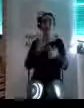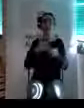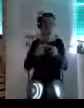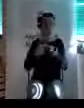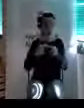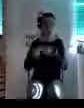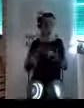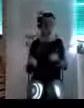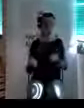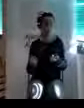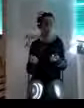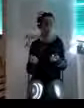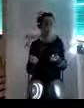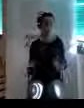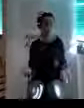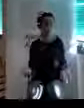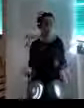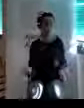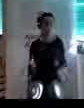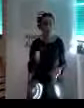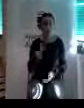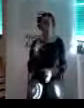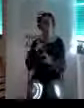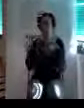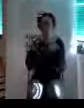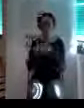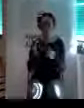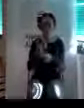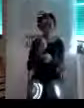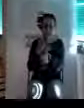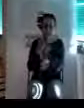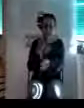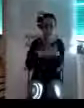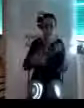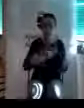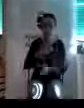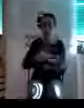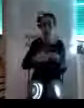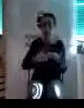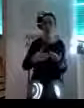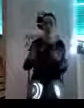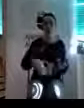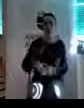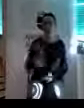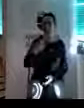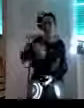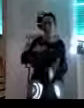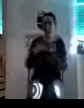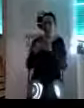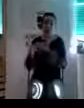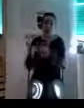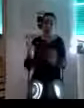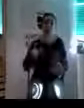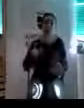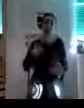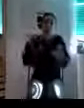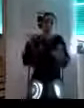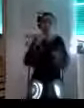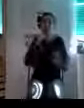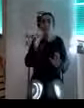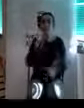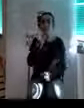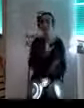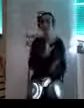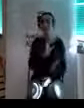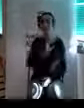mire no existe trabajo en equipo en este gobierno solamente se han coordinado casualmente la señora muy alto y el señor